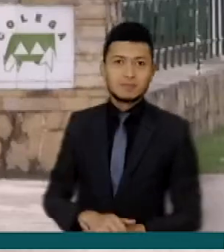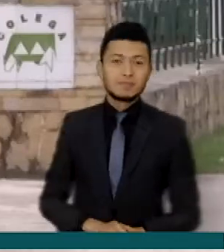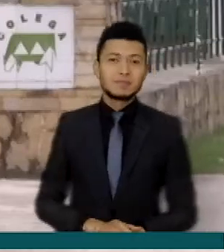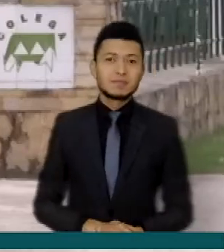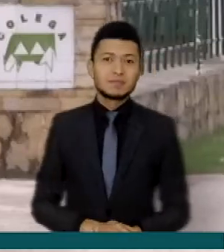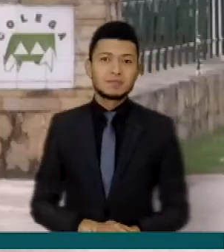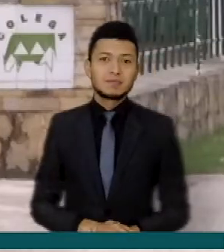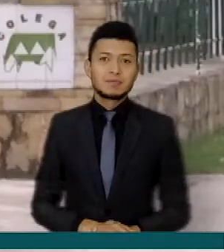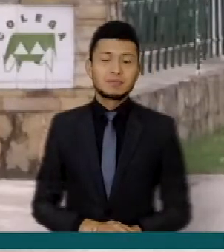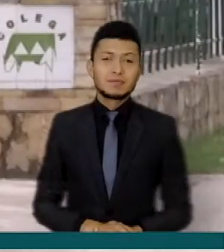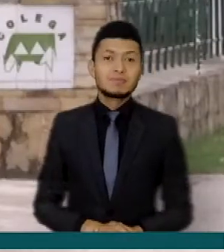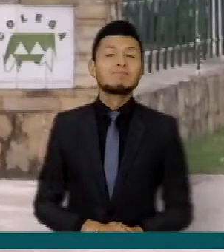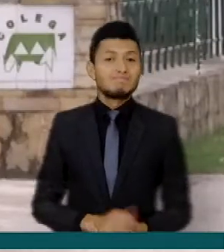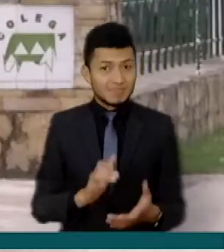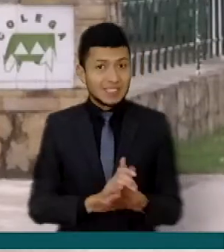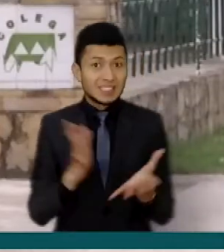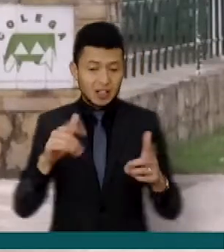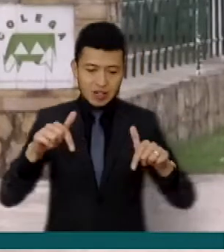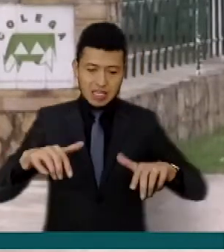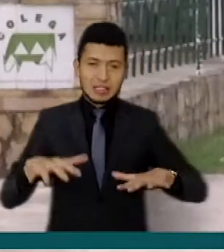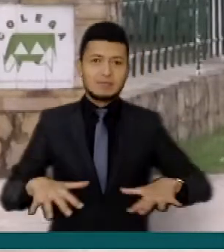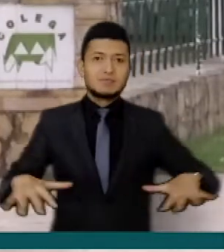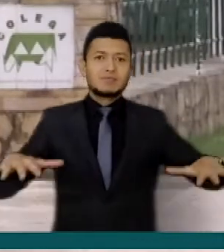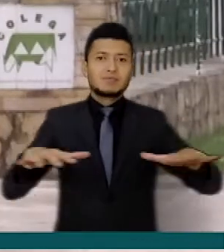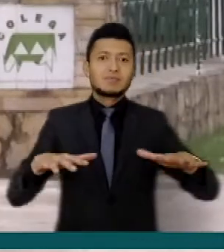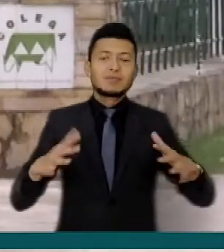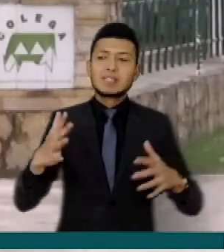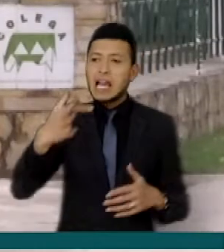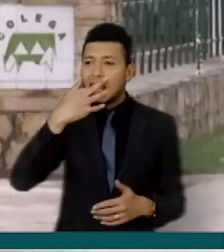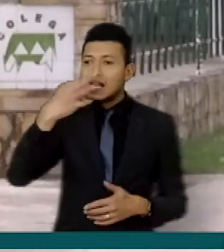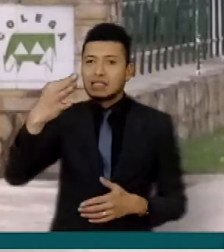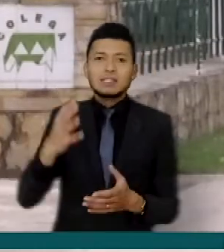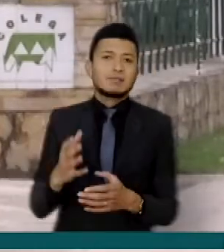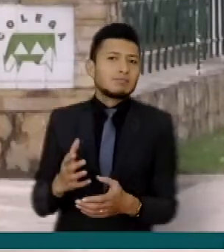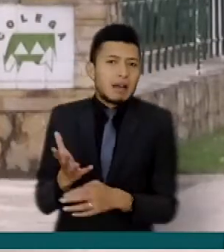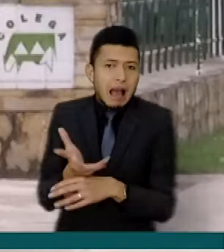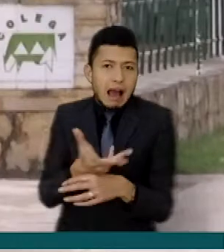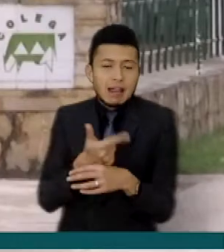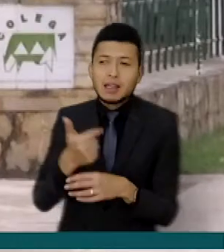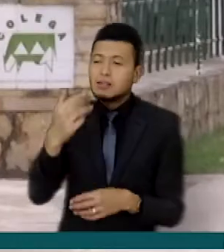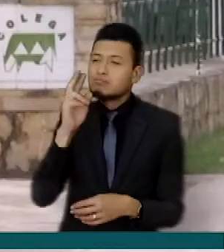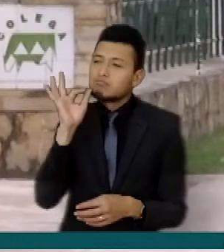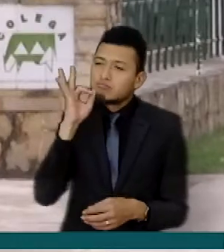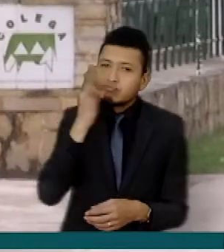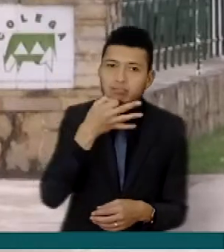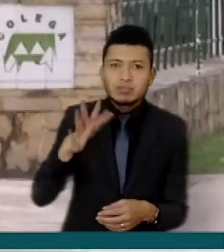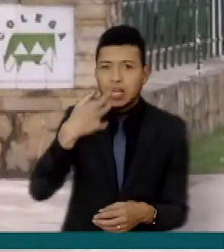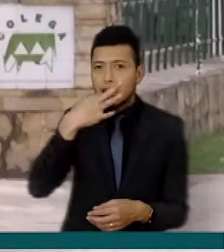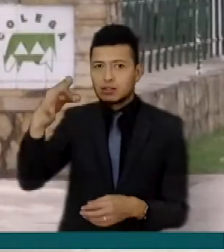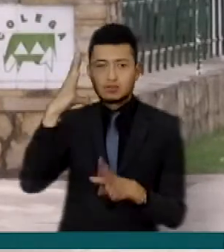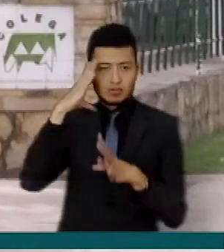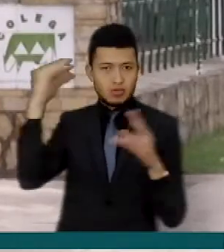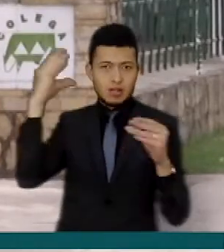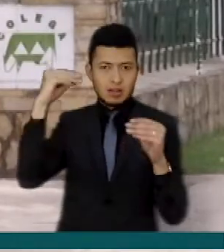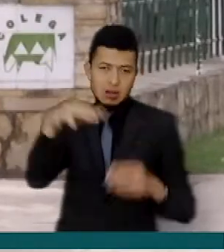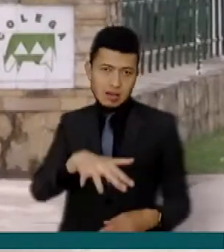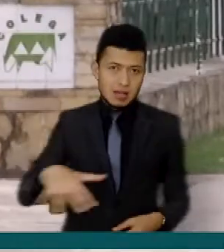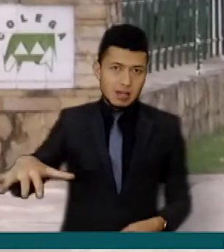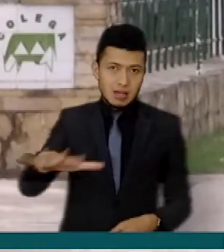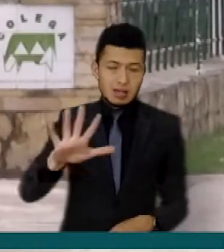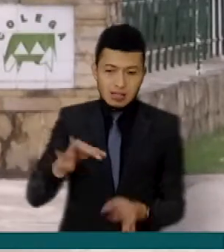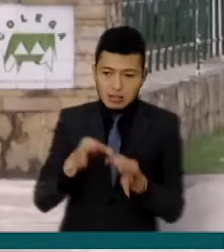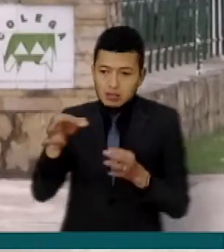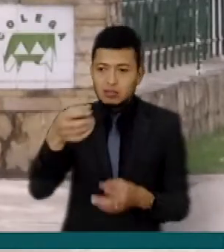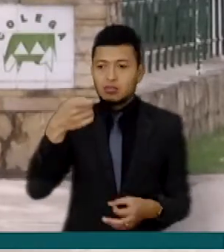Pues la saludo justamente desde acá, desde la quesería artesanal, donde se producen estos deliciosos quesos holandeses. A una hora de Guatavita, en la